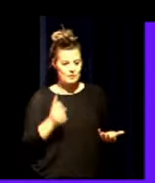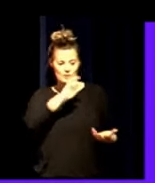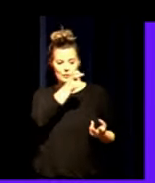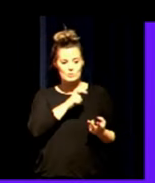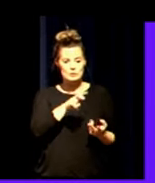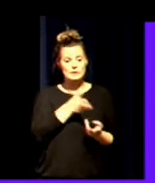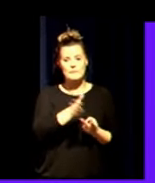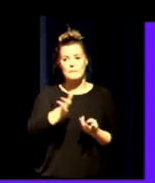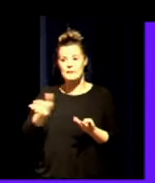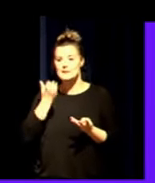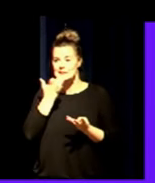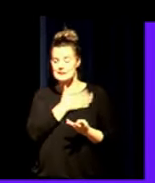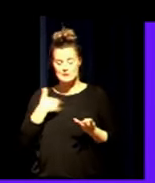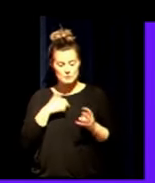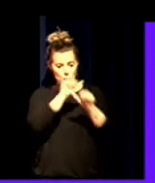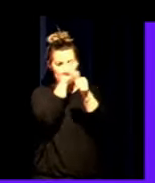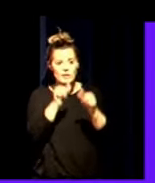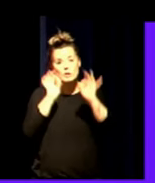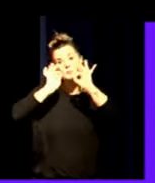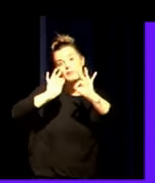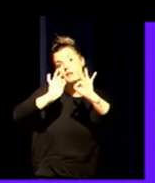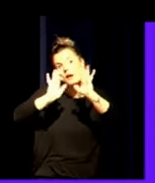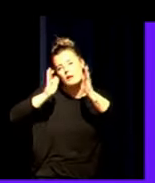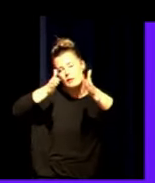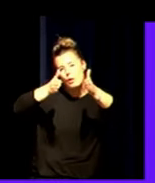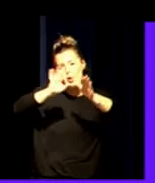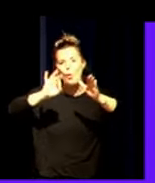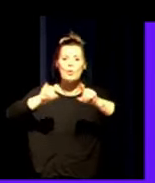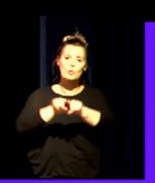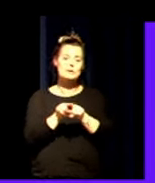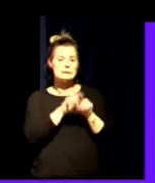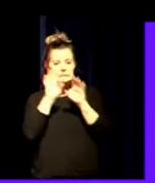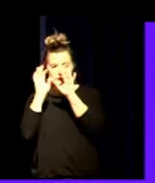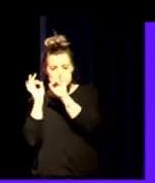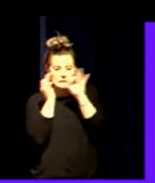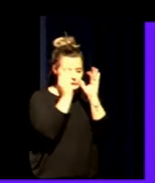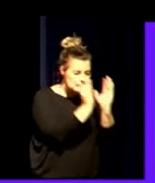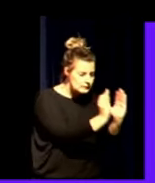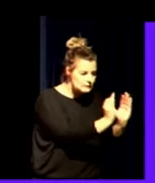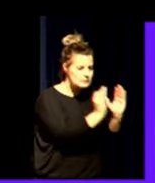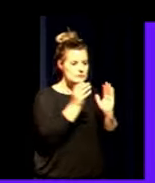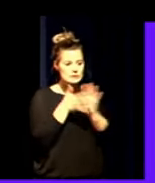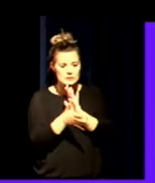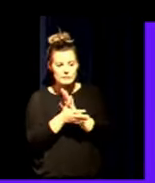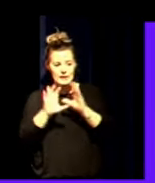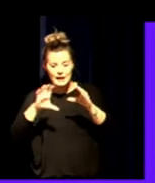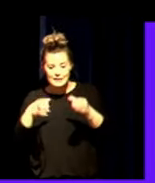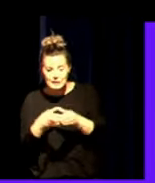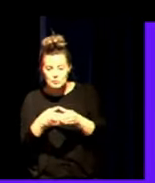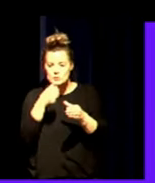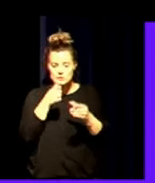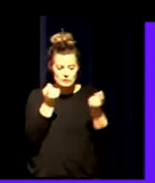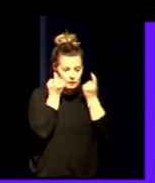si tenemos un modelo especializado o un modelo generalista. Es decir, ¿vamos a especializar a equipos de